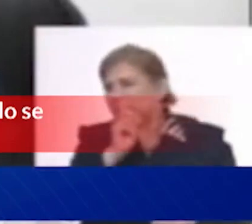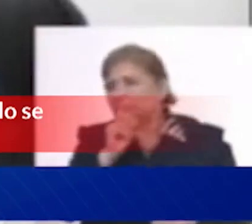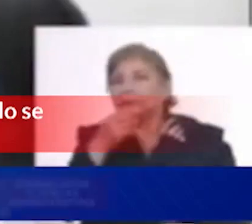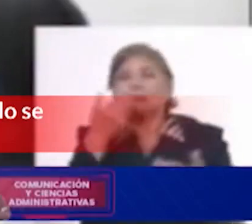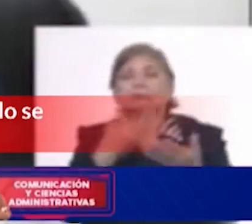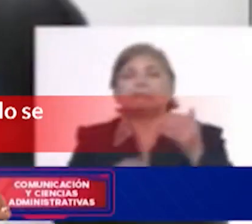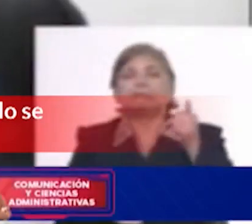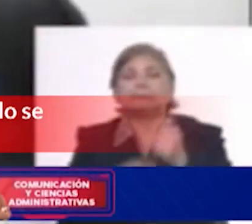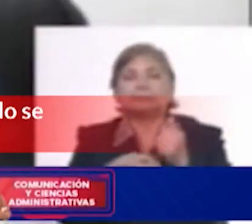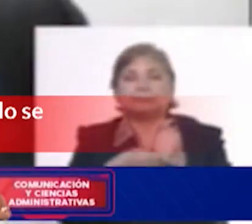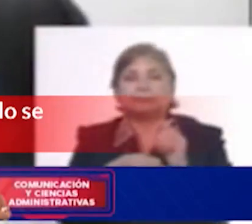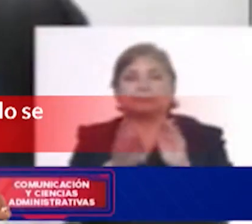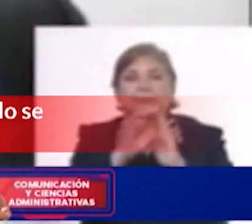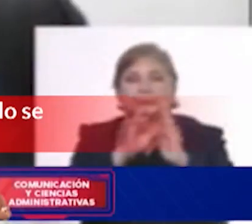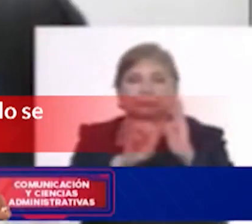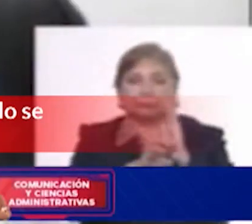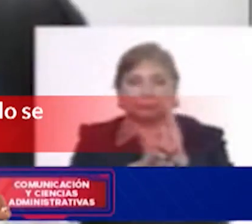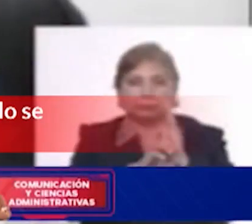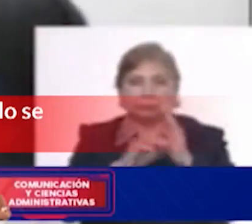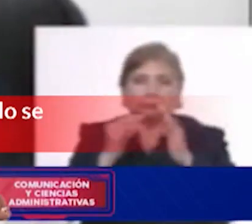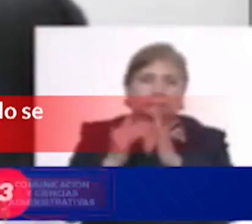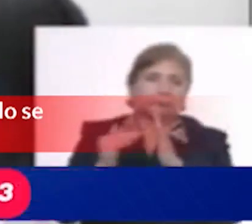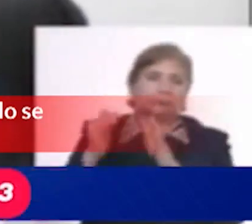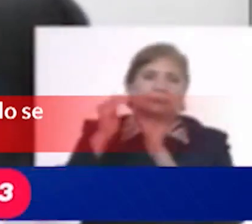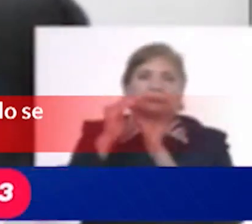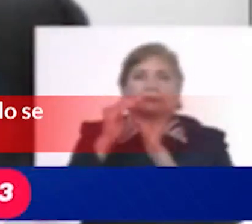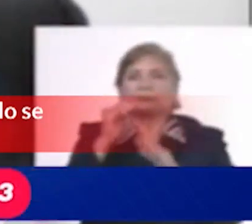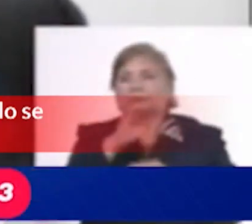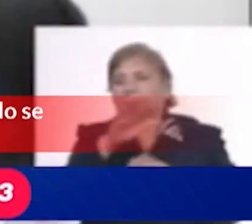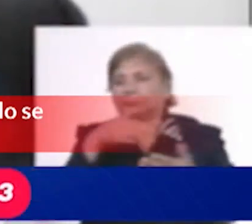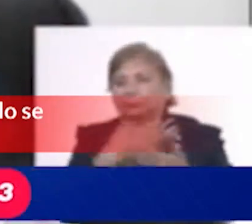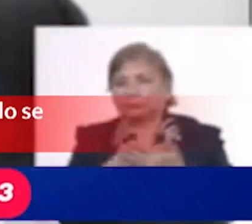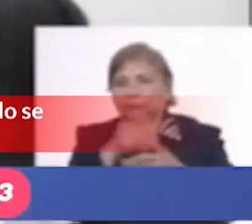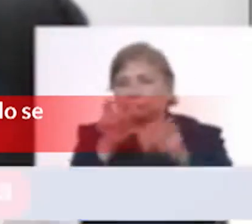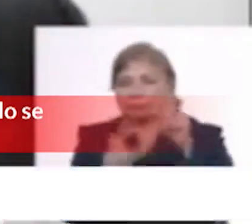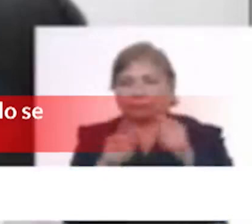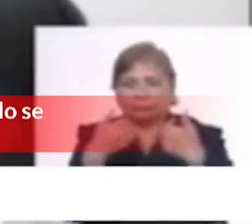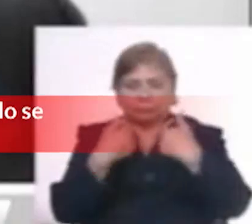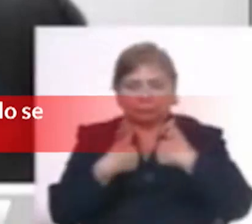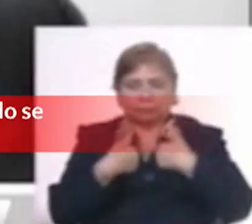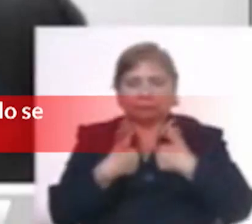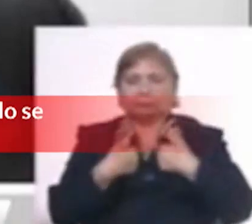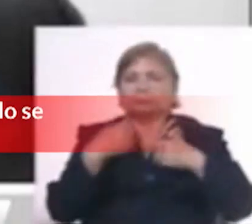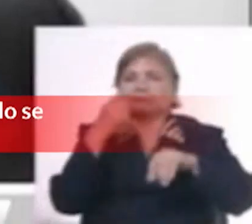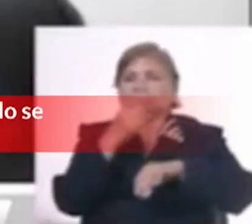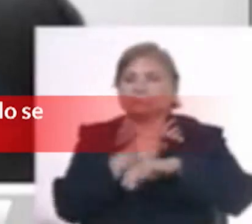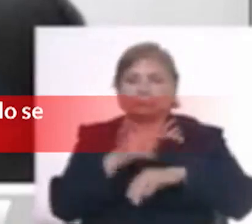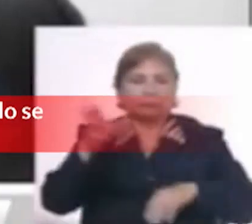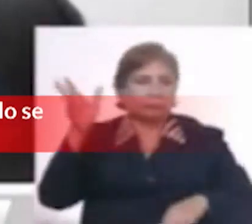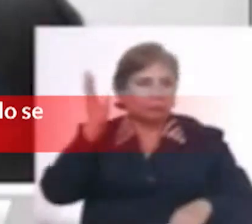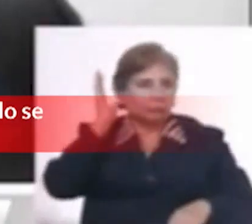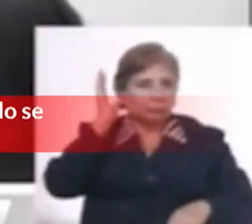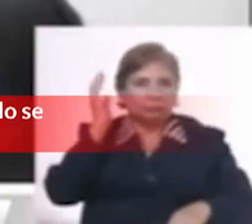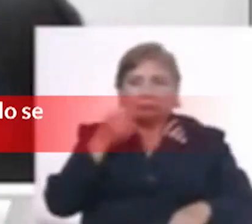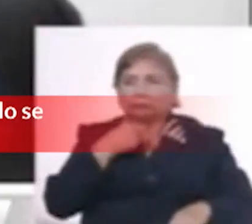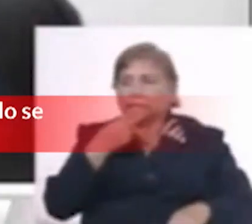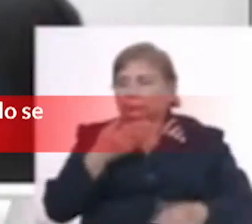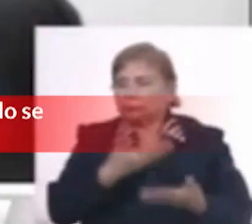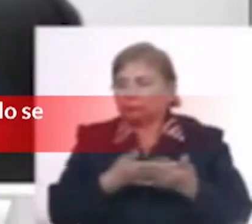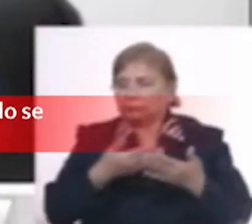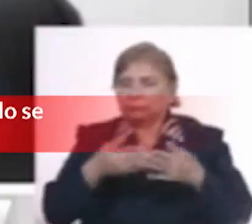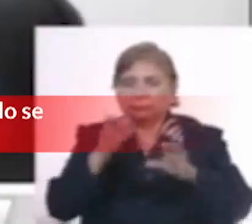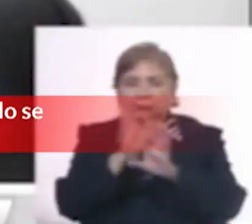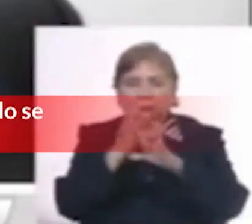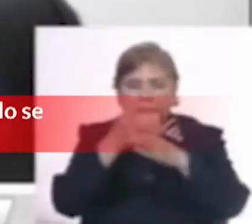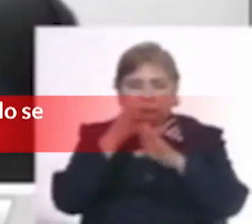una garantía constitucional de primer nivel. Todo imputado tiene el derecho de ser escuchado, oído, en